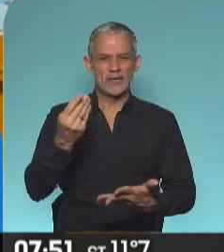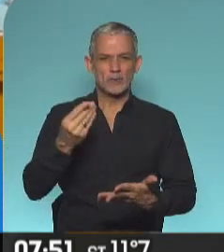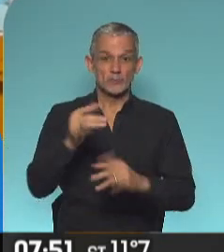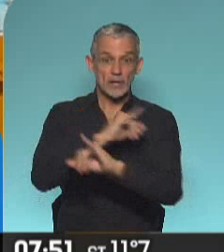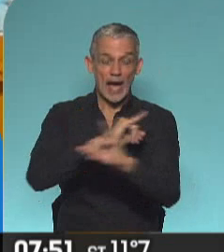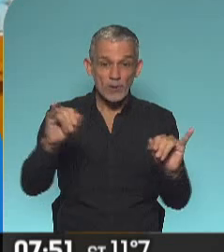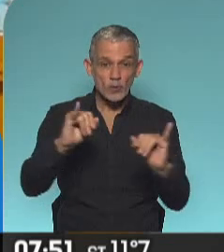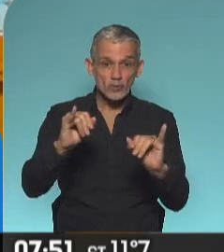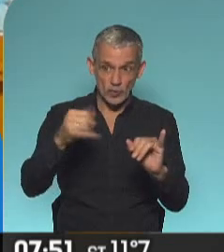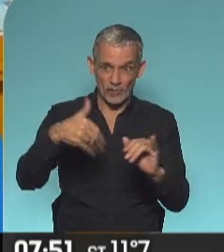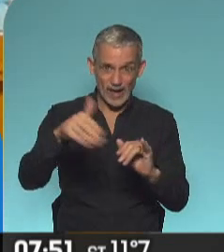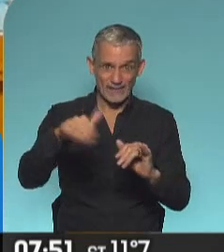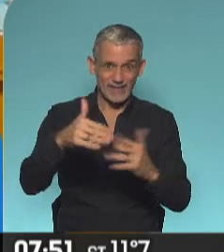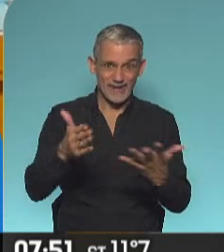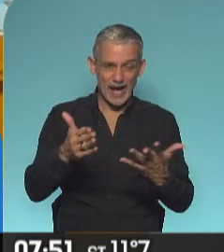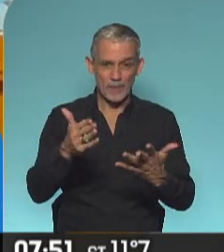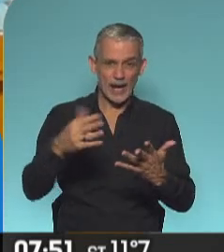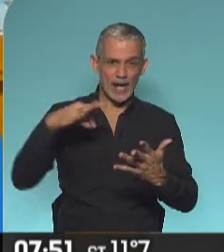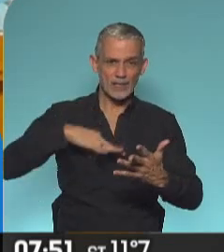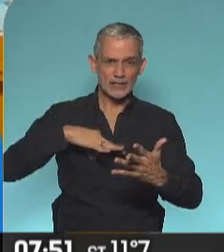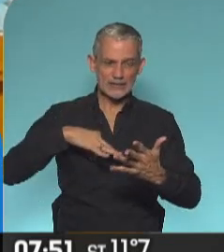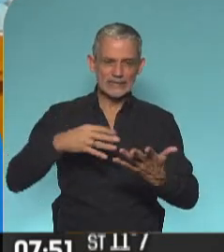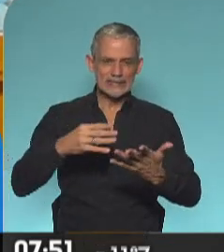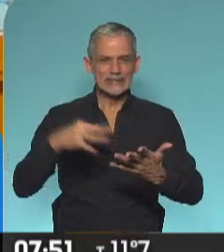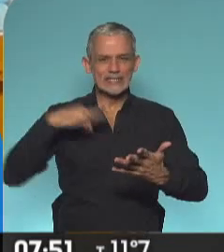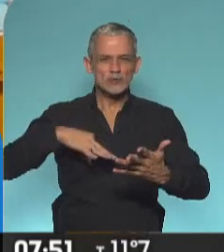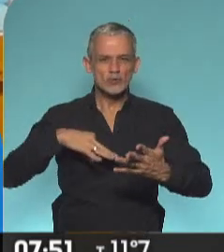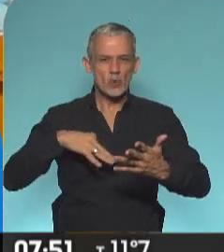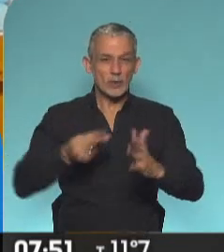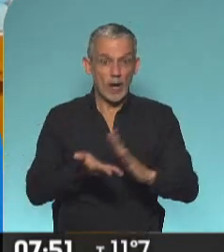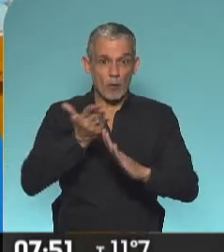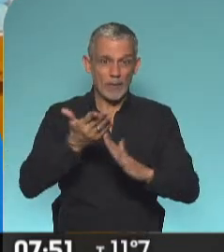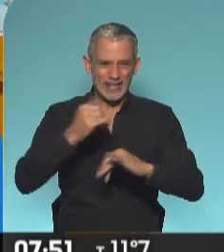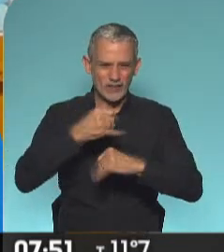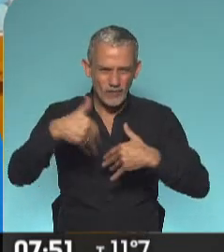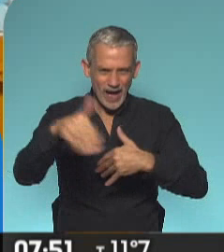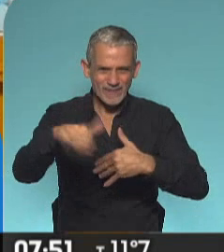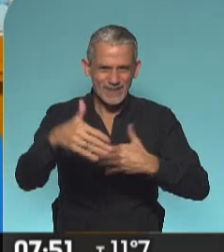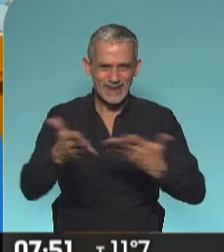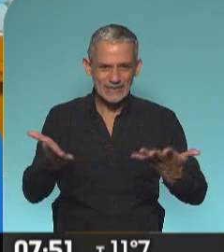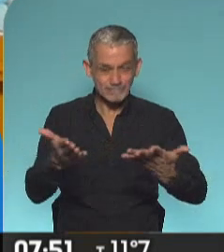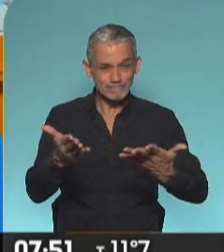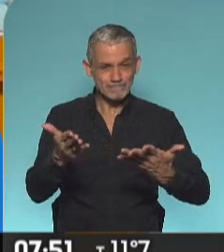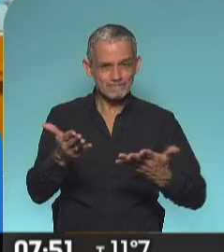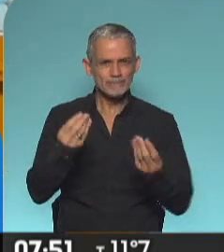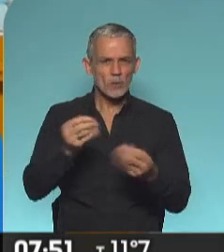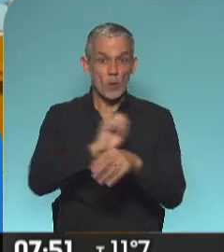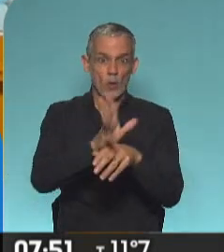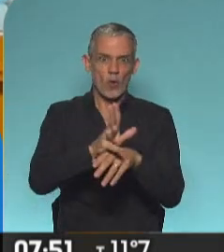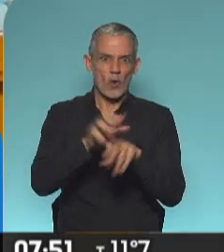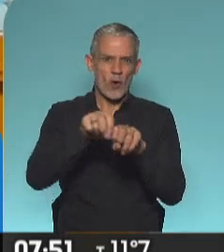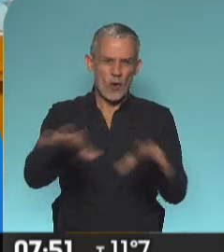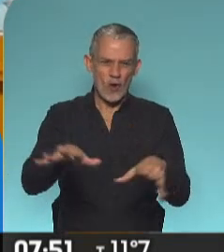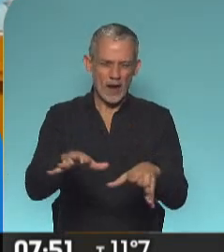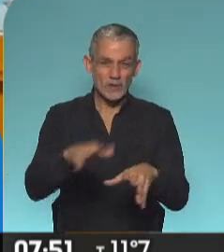anuncio para empezar a compensar la pérdida salarial, sobre todo, como dijimos también, en un marco de pandemia en donde